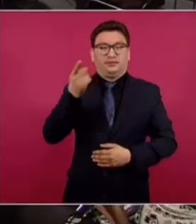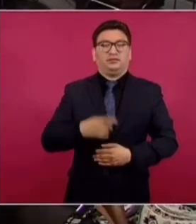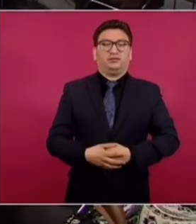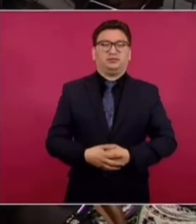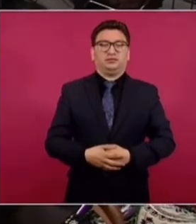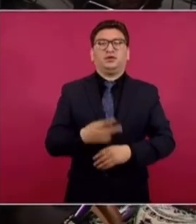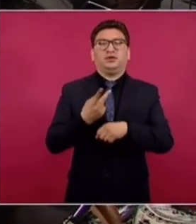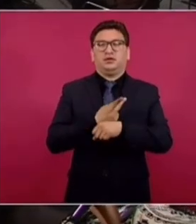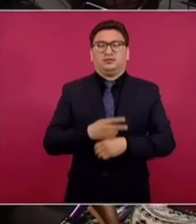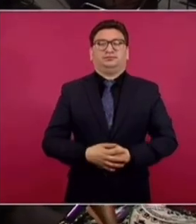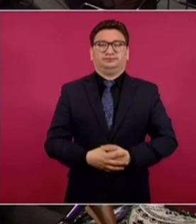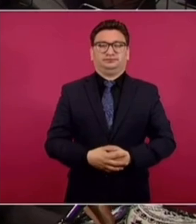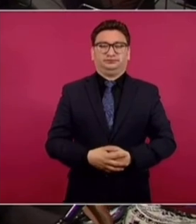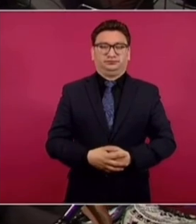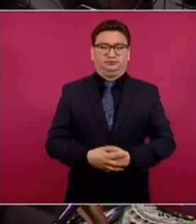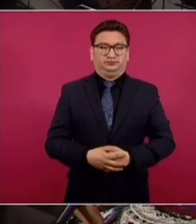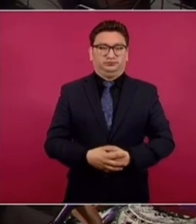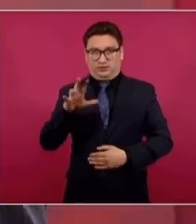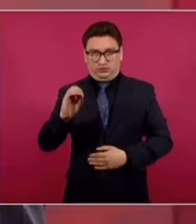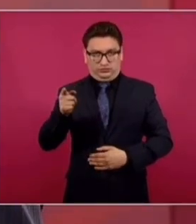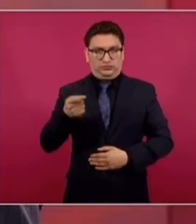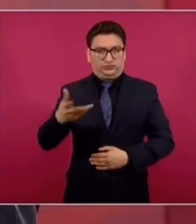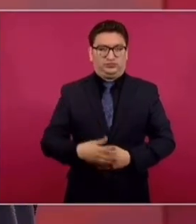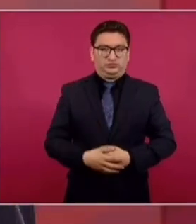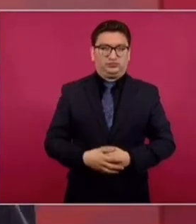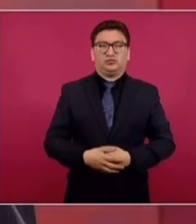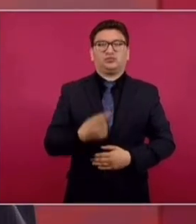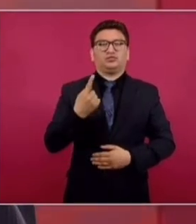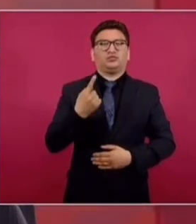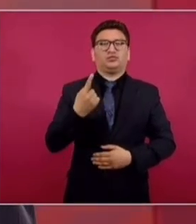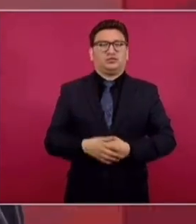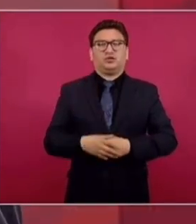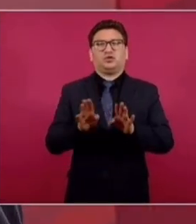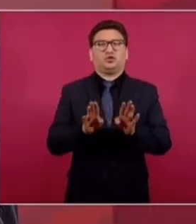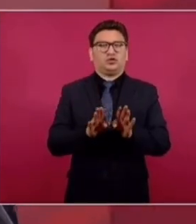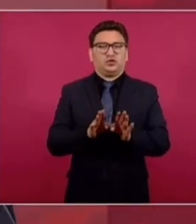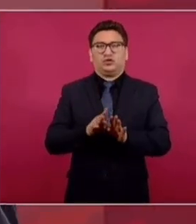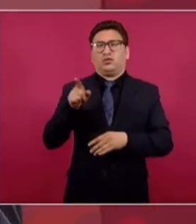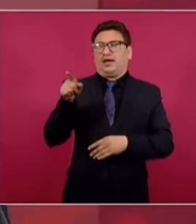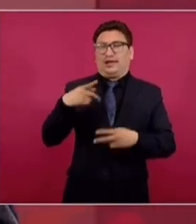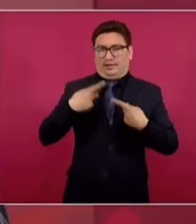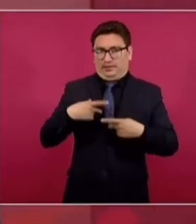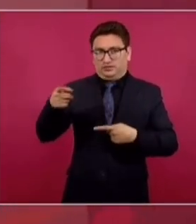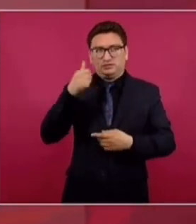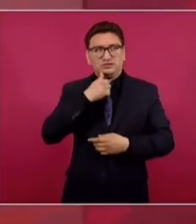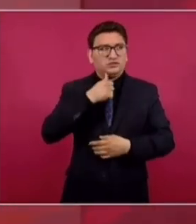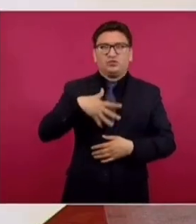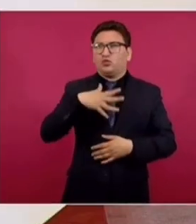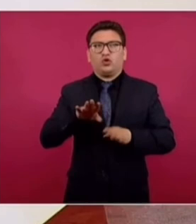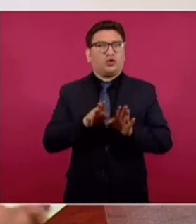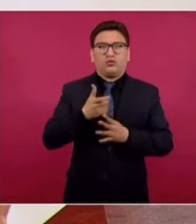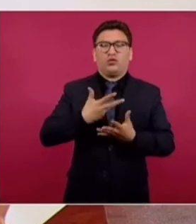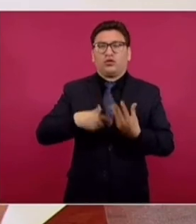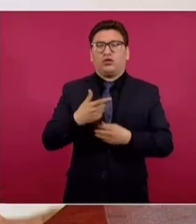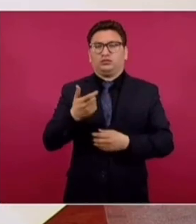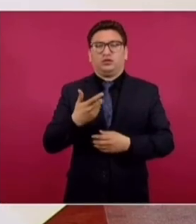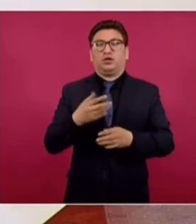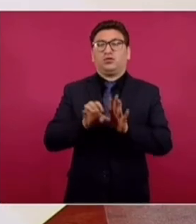¡Producción! De un, le llaman cabildero, un intermediario de Coyote,